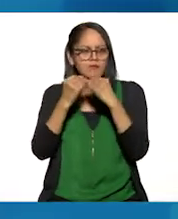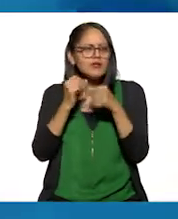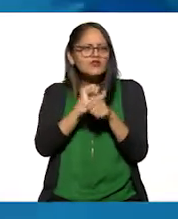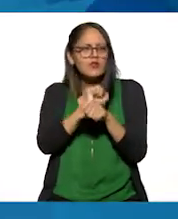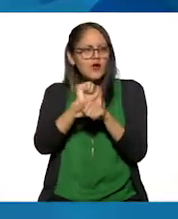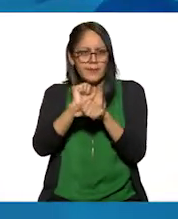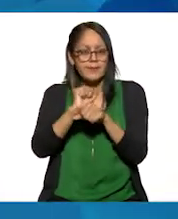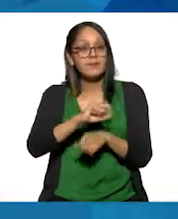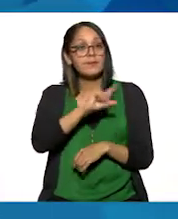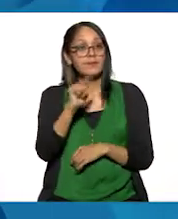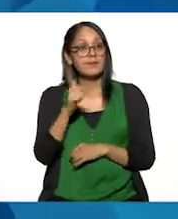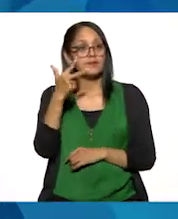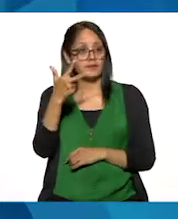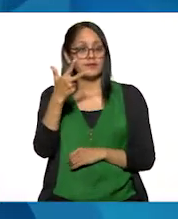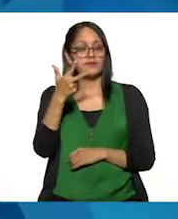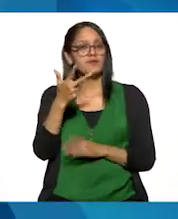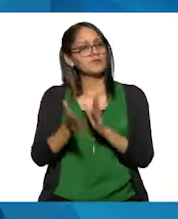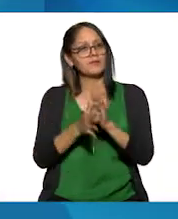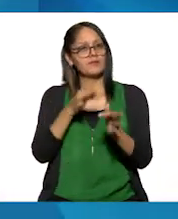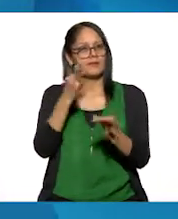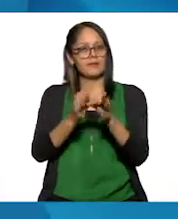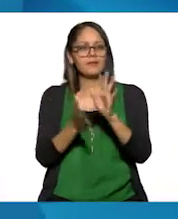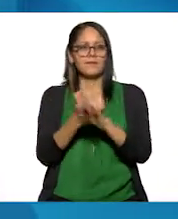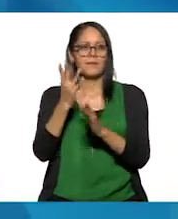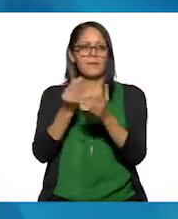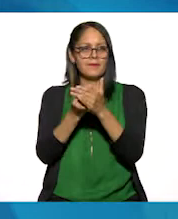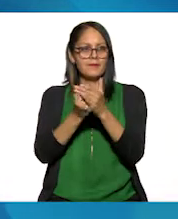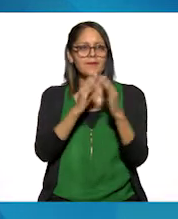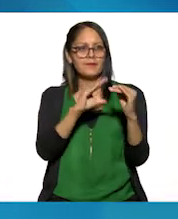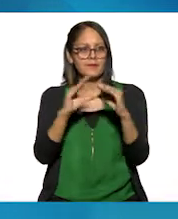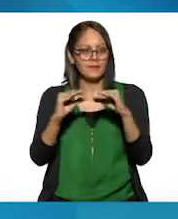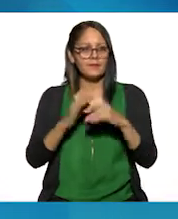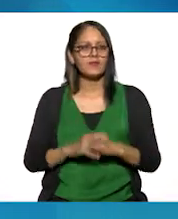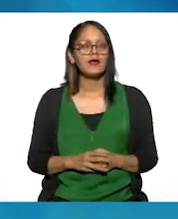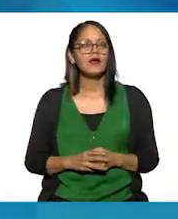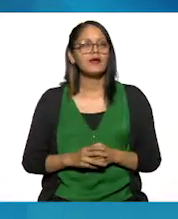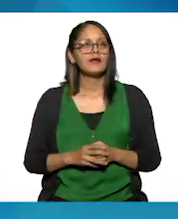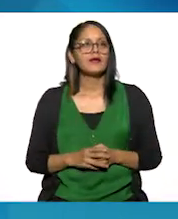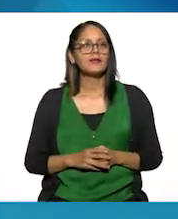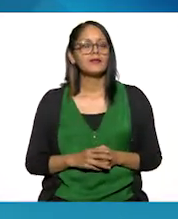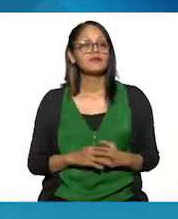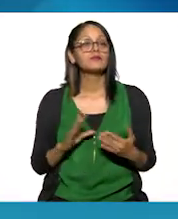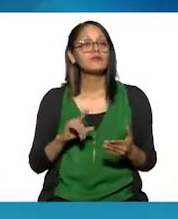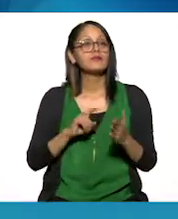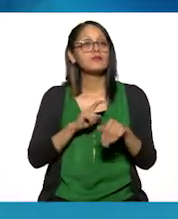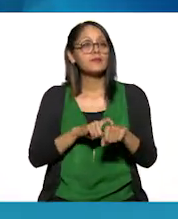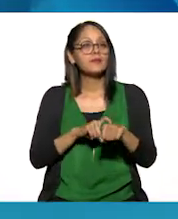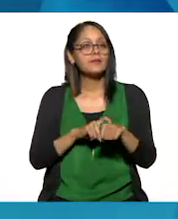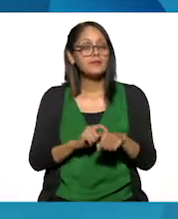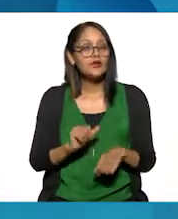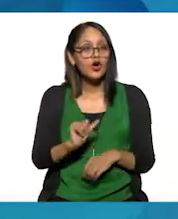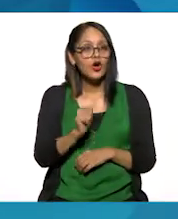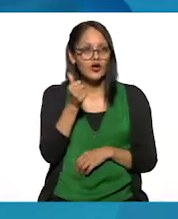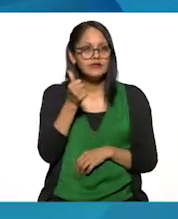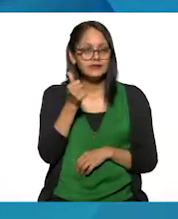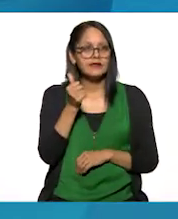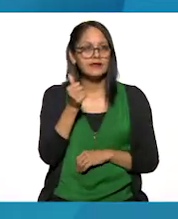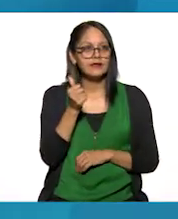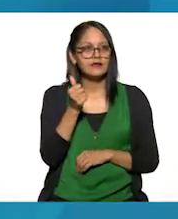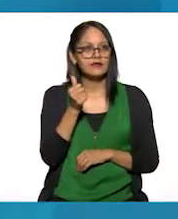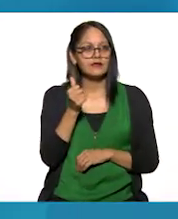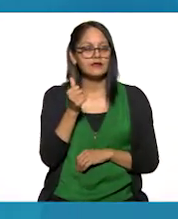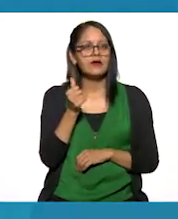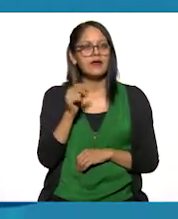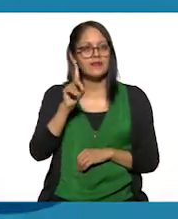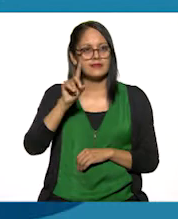ya a las 8 debemos estar listas para mis clases. Y a las 11 la